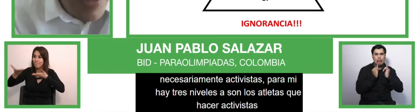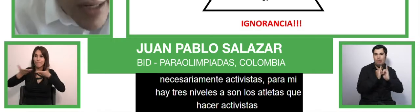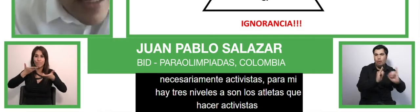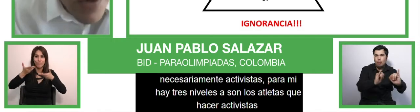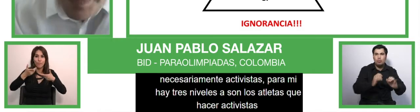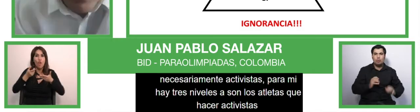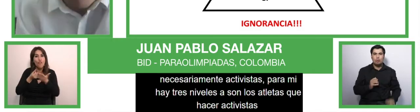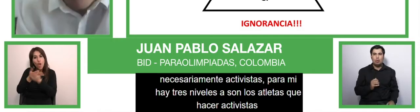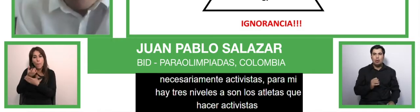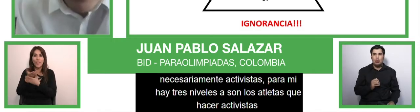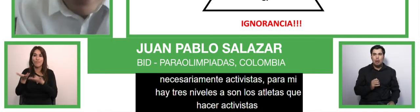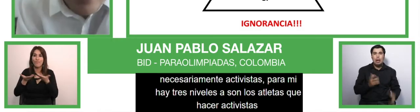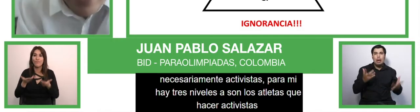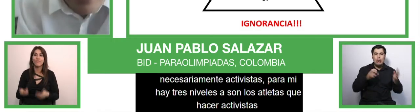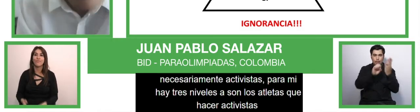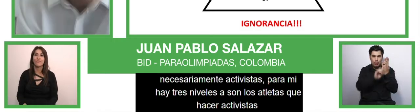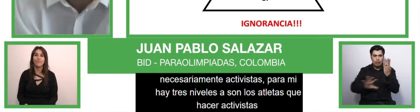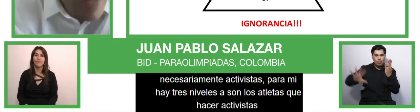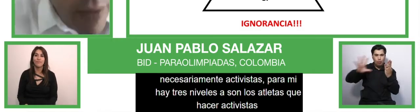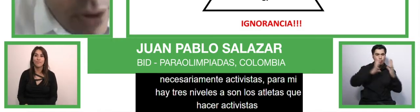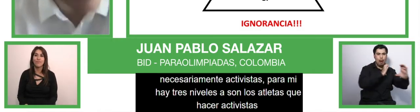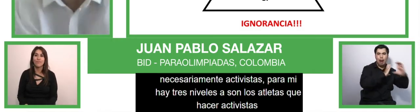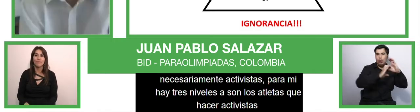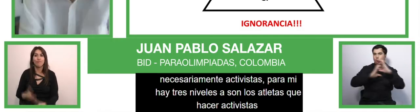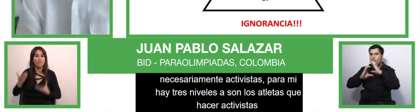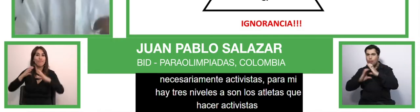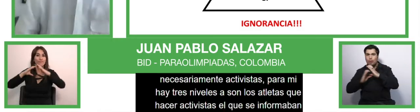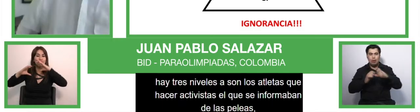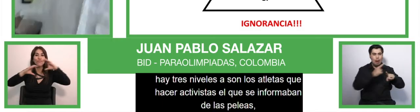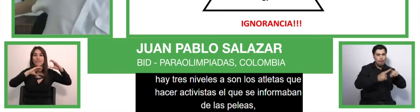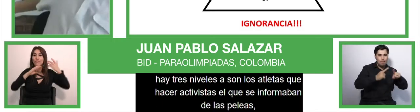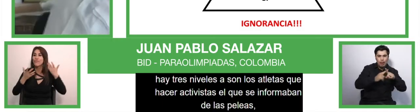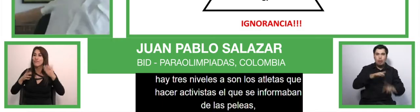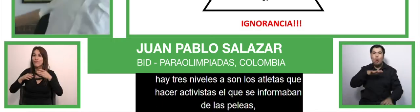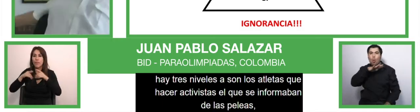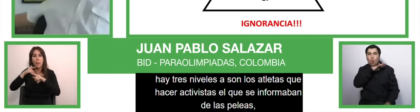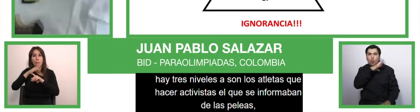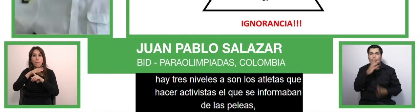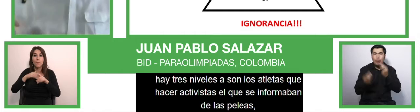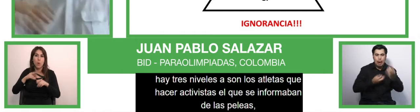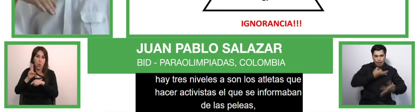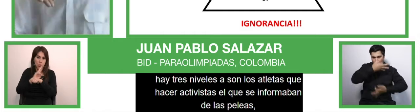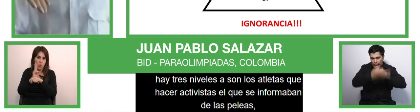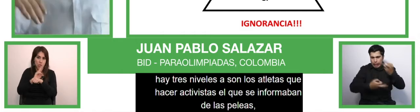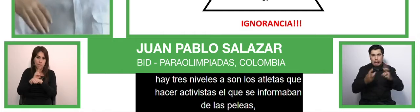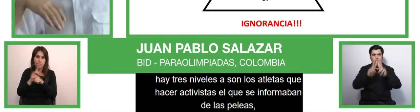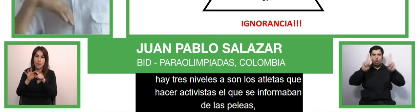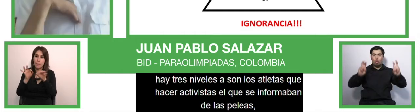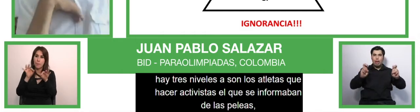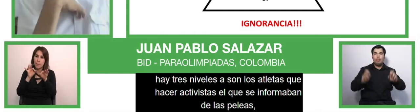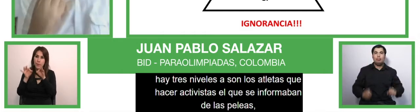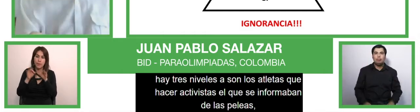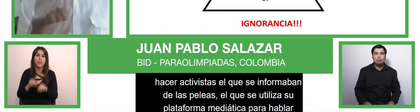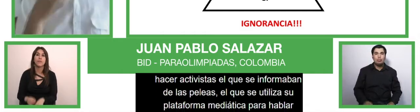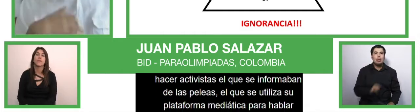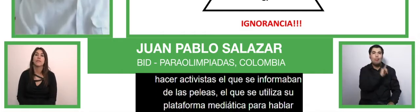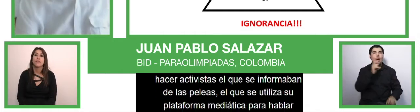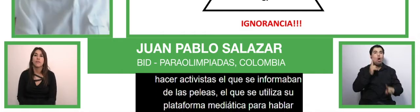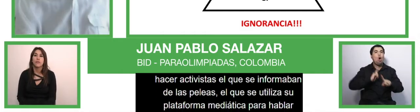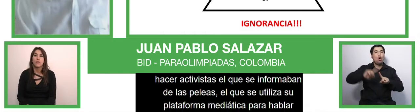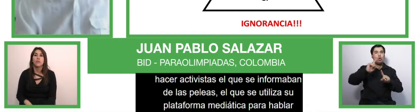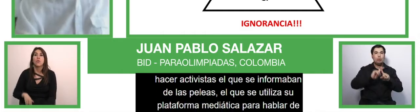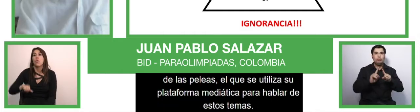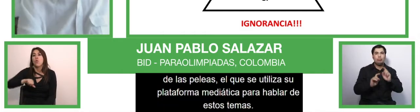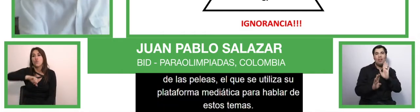el que utiliza su plataforma mediática para hablar de estos temas. Luego hay unos segundos